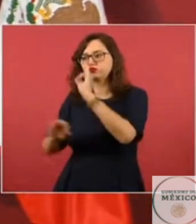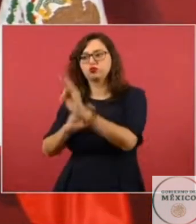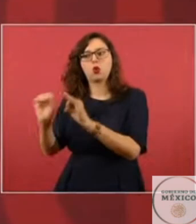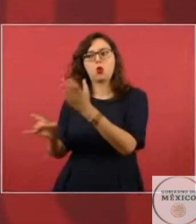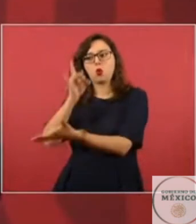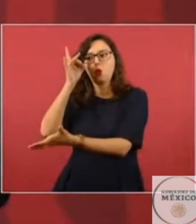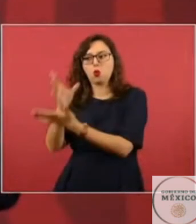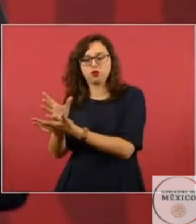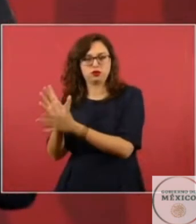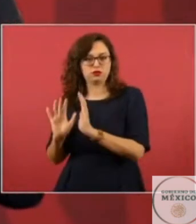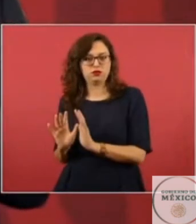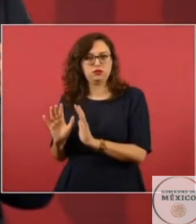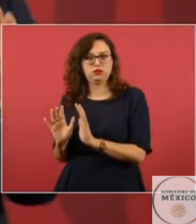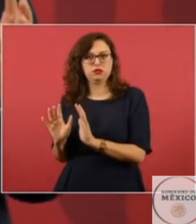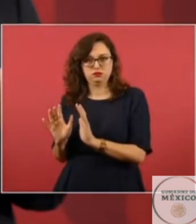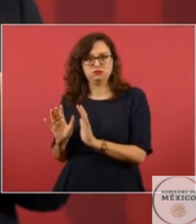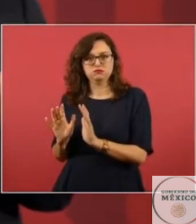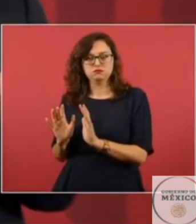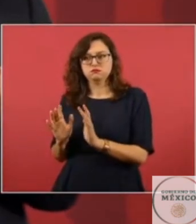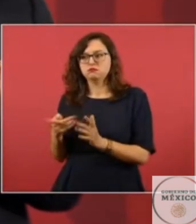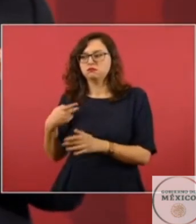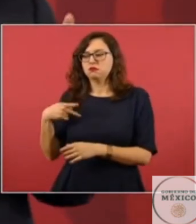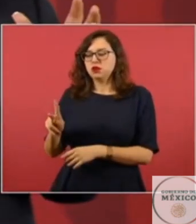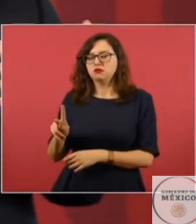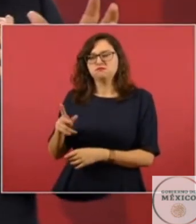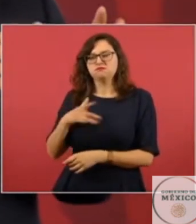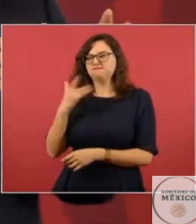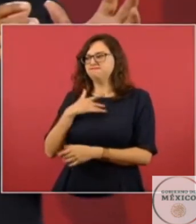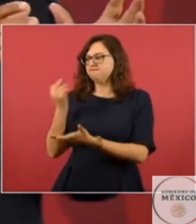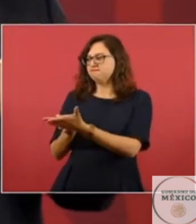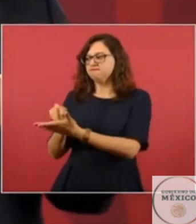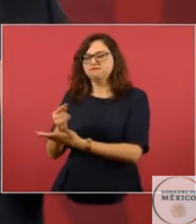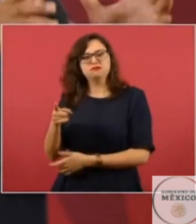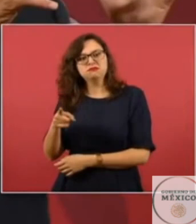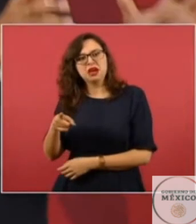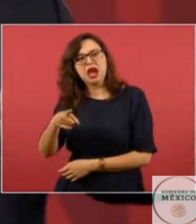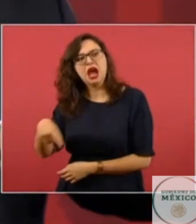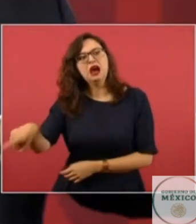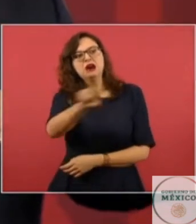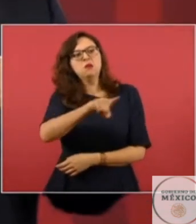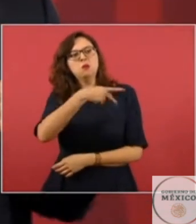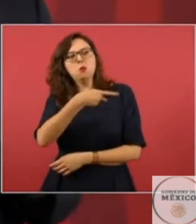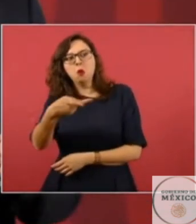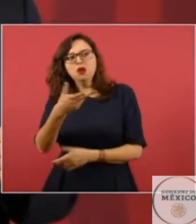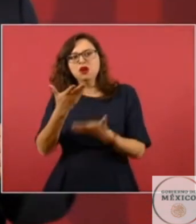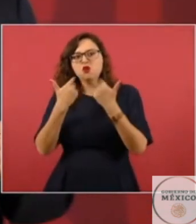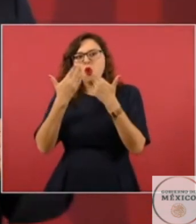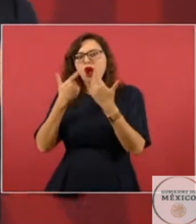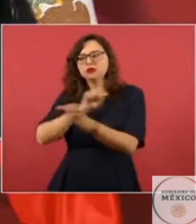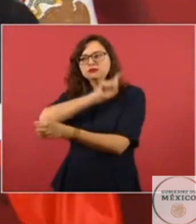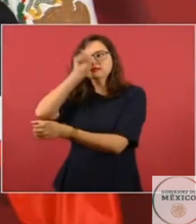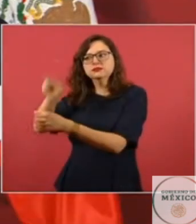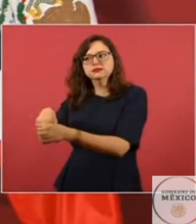para atender a quienes no contaban con seguridad social, a la gente pobre.